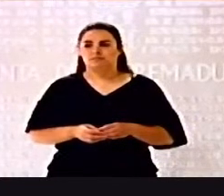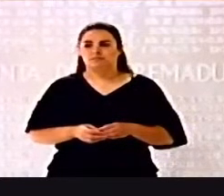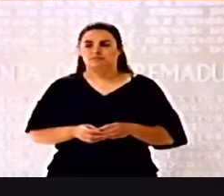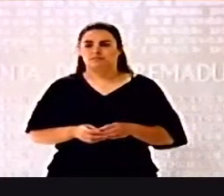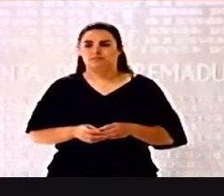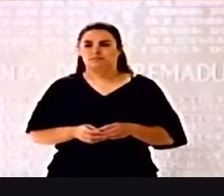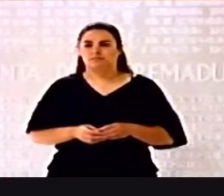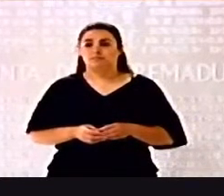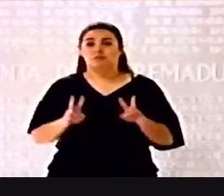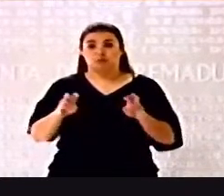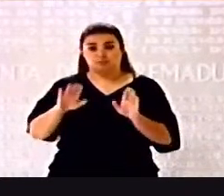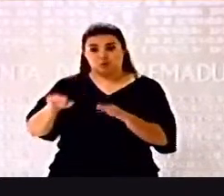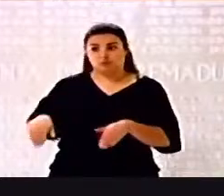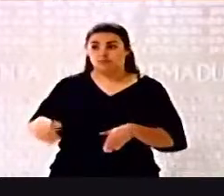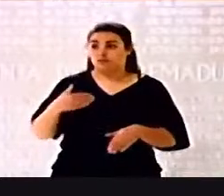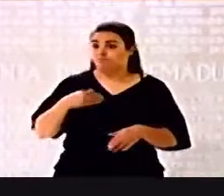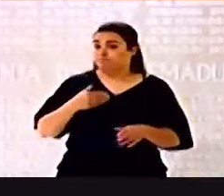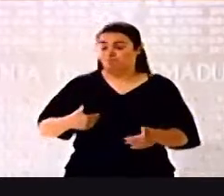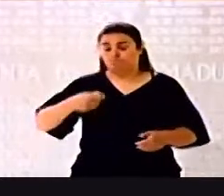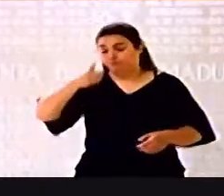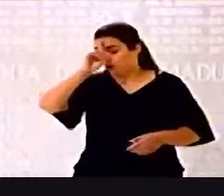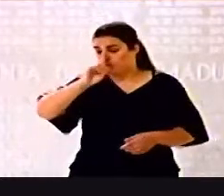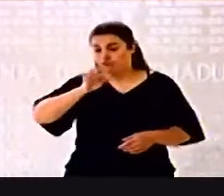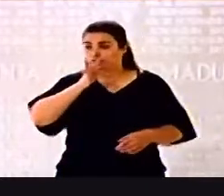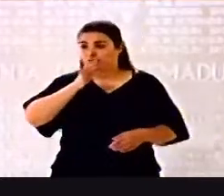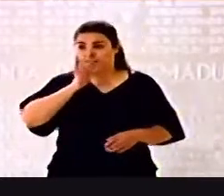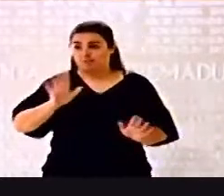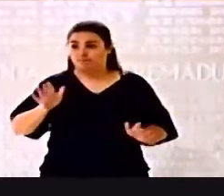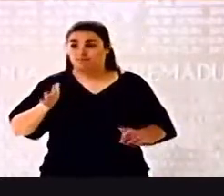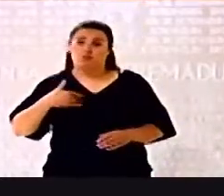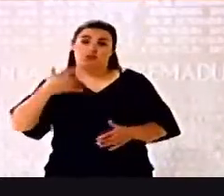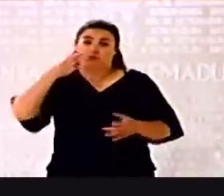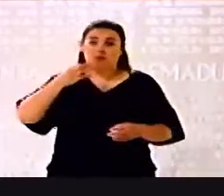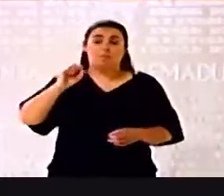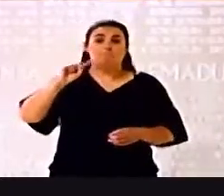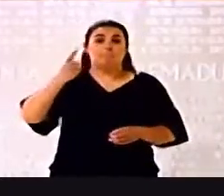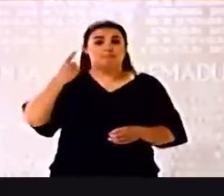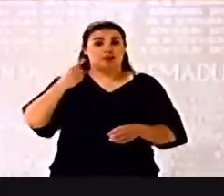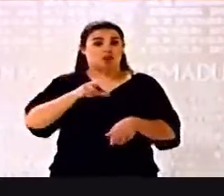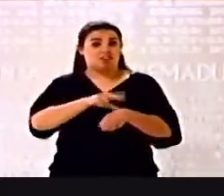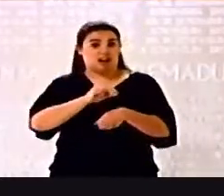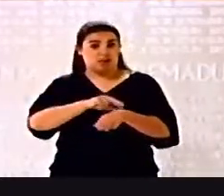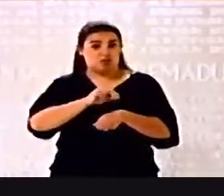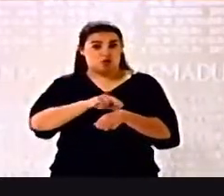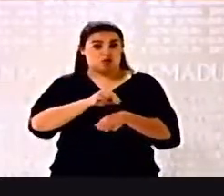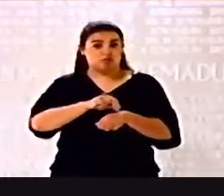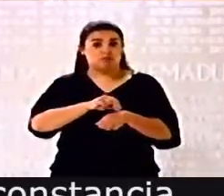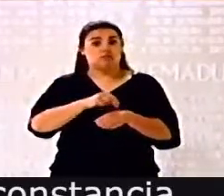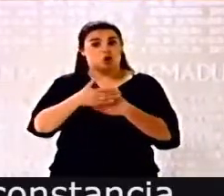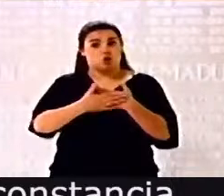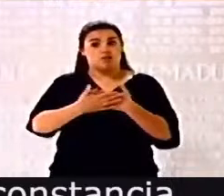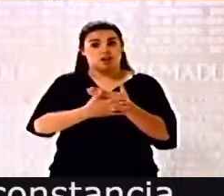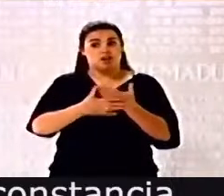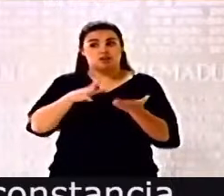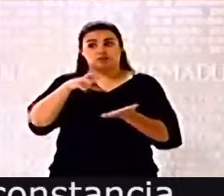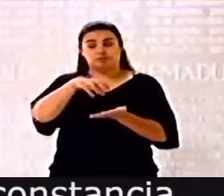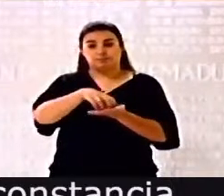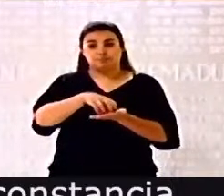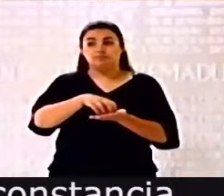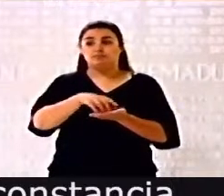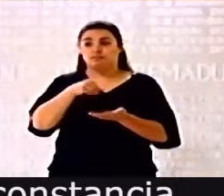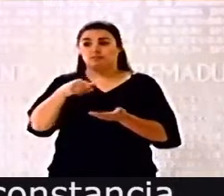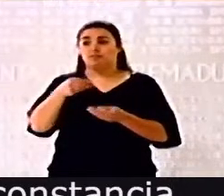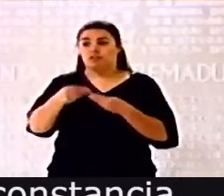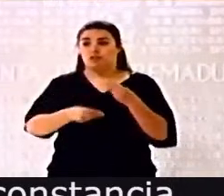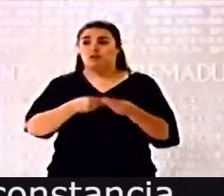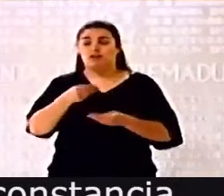Con respecto a esta última pregunta, no tengo constancia de momento. Entiendo que primero llega a delegación del Gobierno, que es quien lo